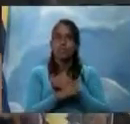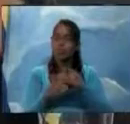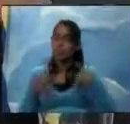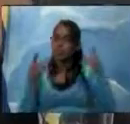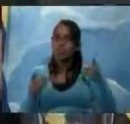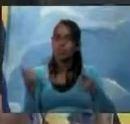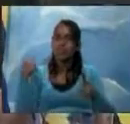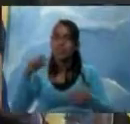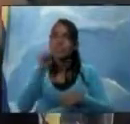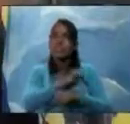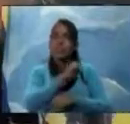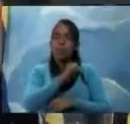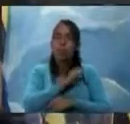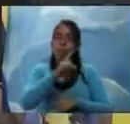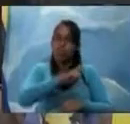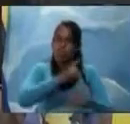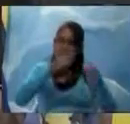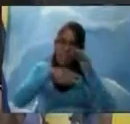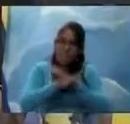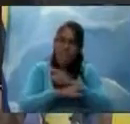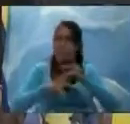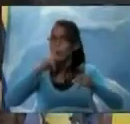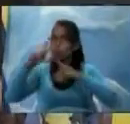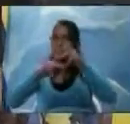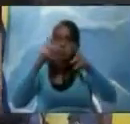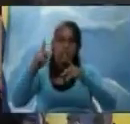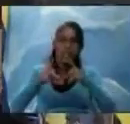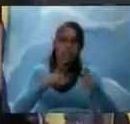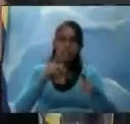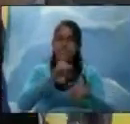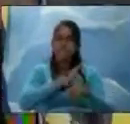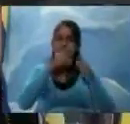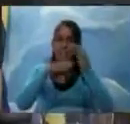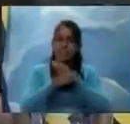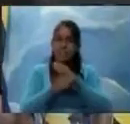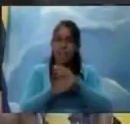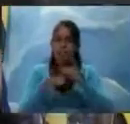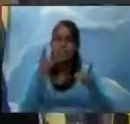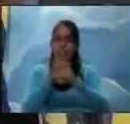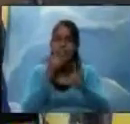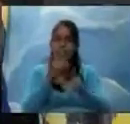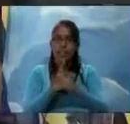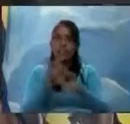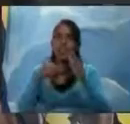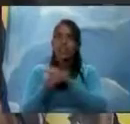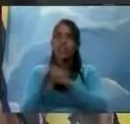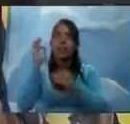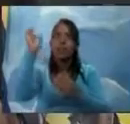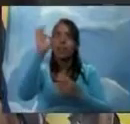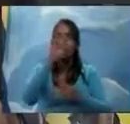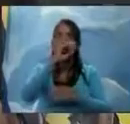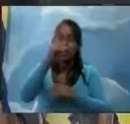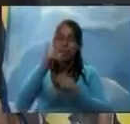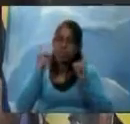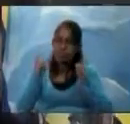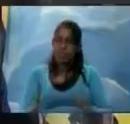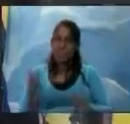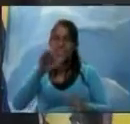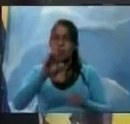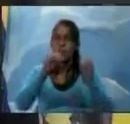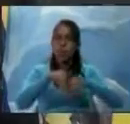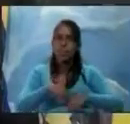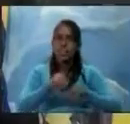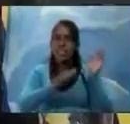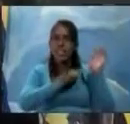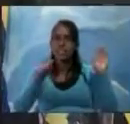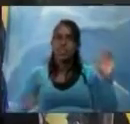No debemos tener temor de ir a multiplicar los talentos, de ir a discipular, de ir a predicar. La orden está dada. El